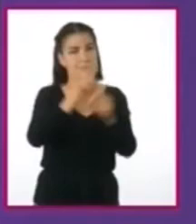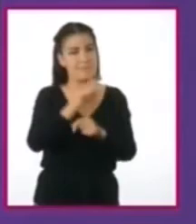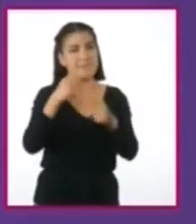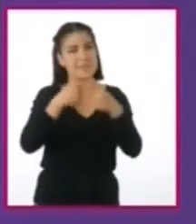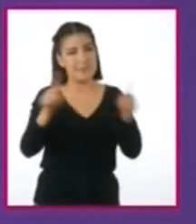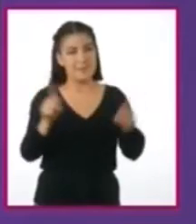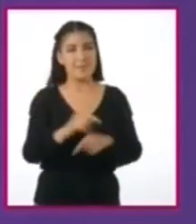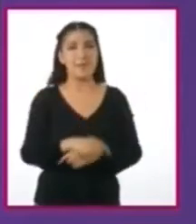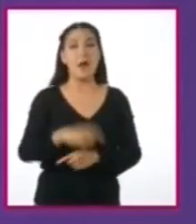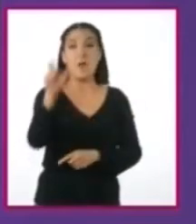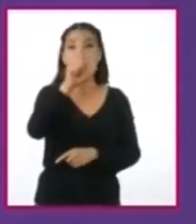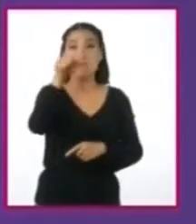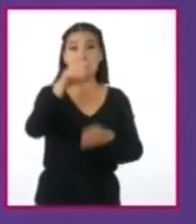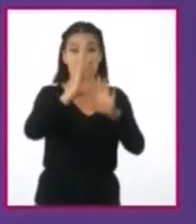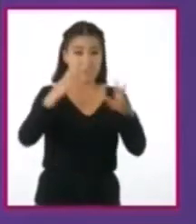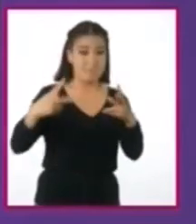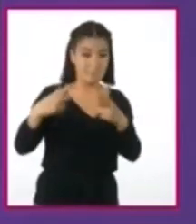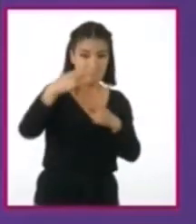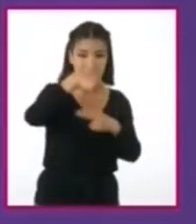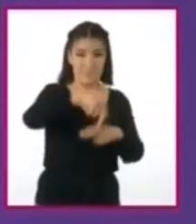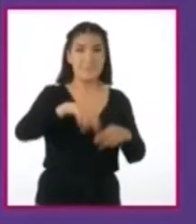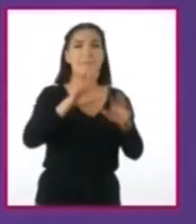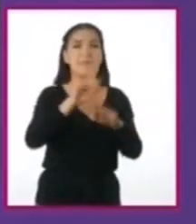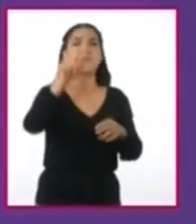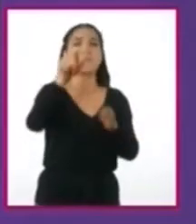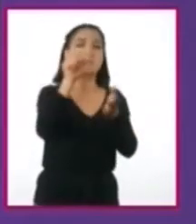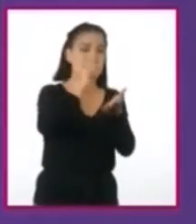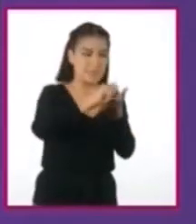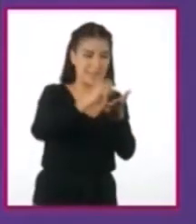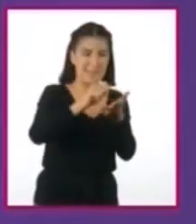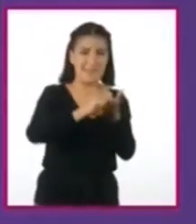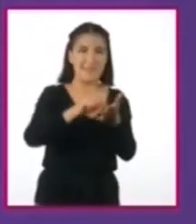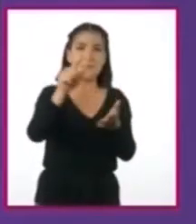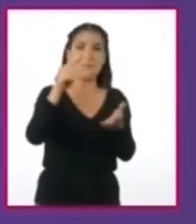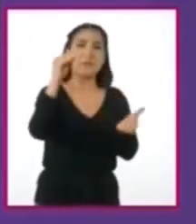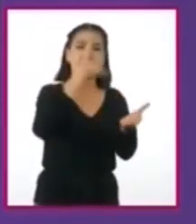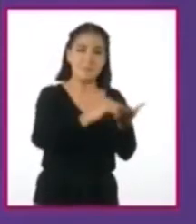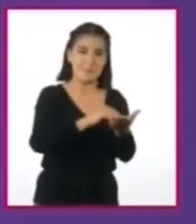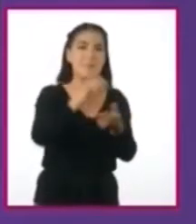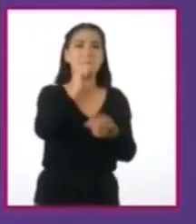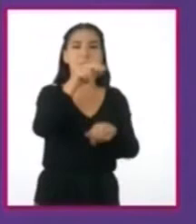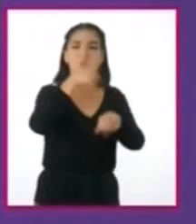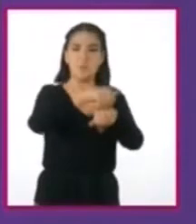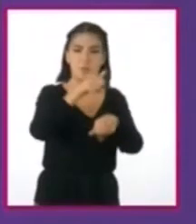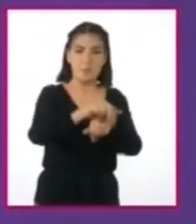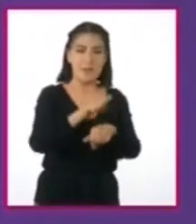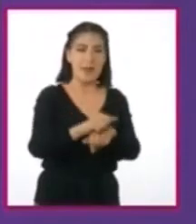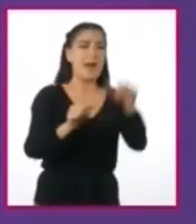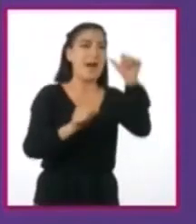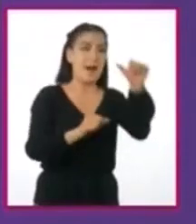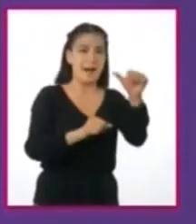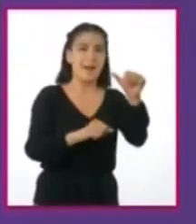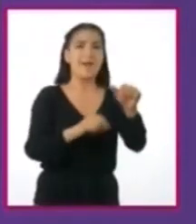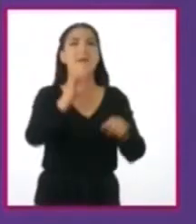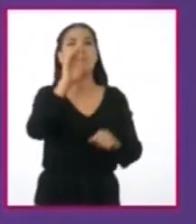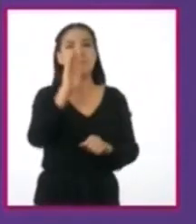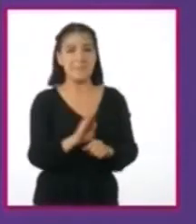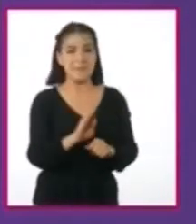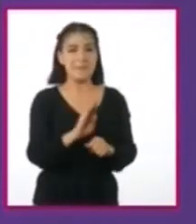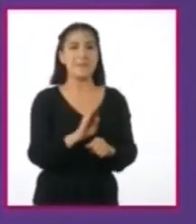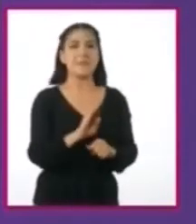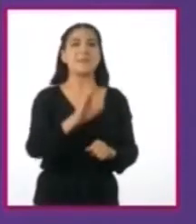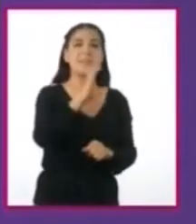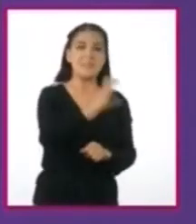Ya hechos los triángulos, escriban en cada uno de ellos los datos que corresponden, letras en los vértices y los